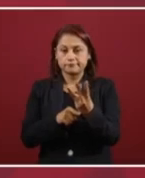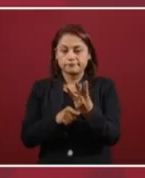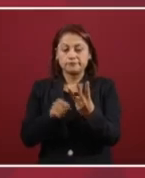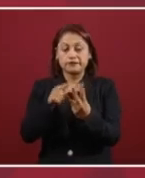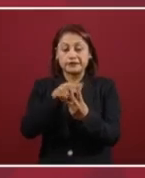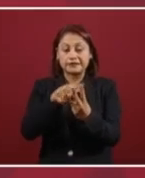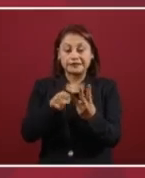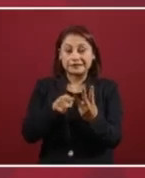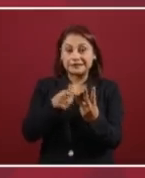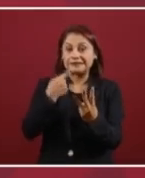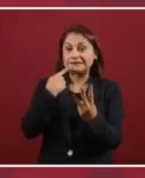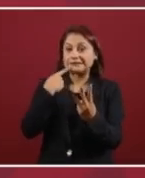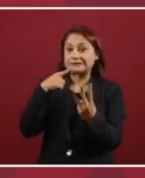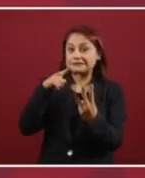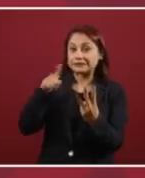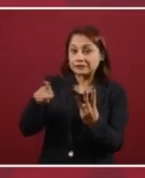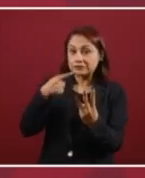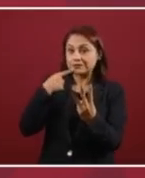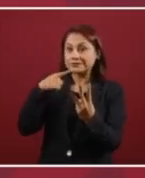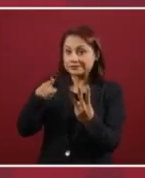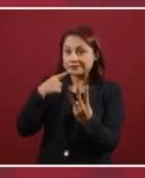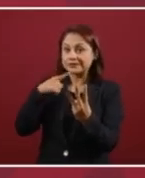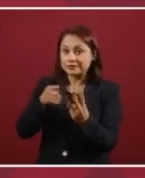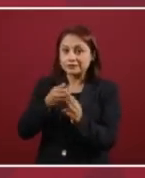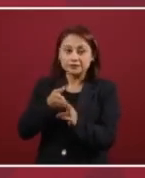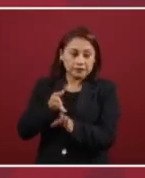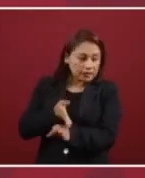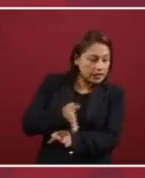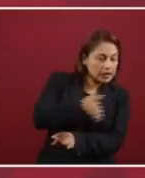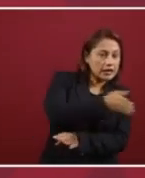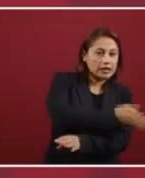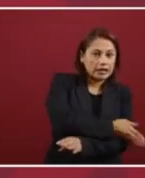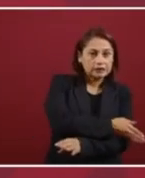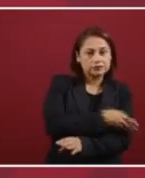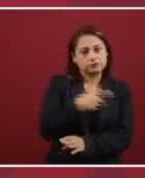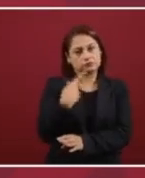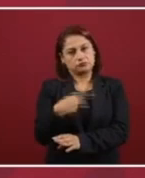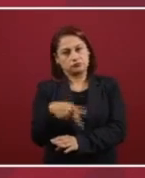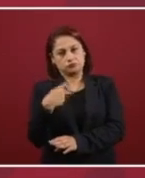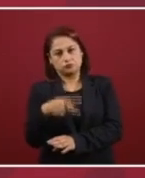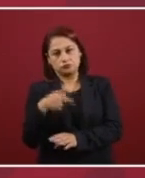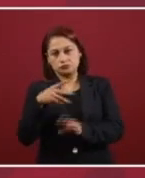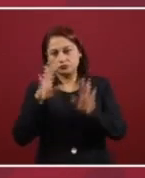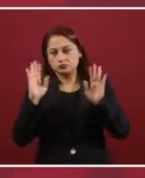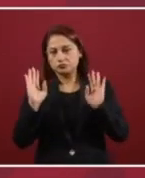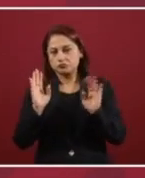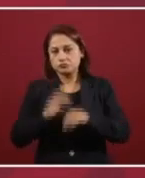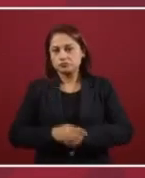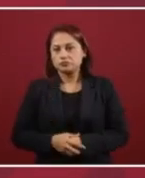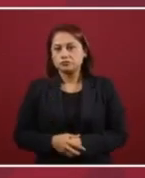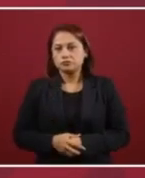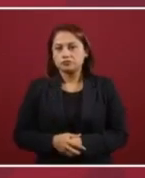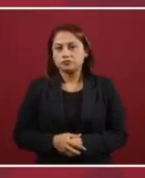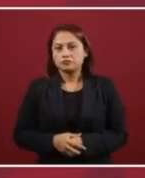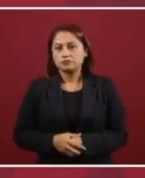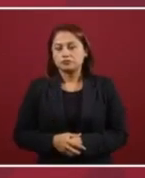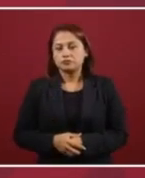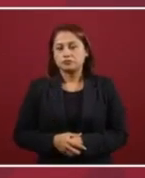venían las denuncias detrás, y por